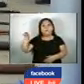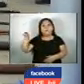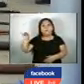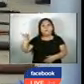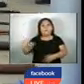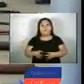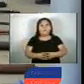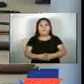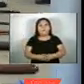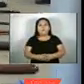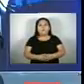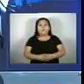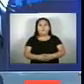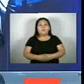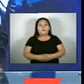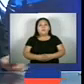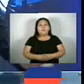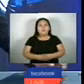Noticiero Hechos.